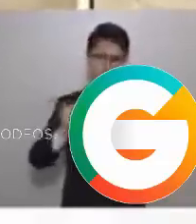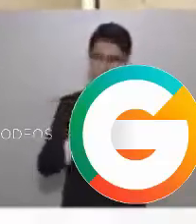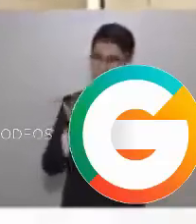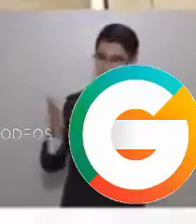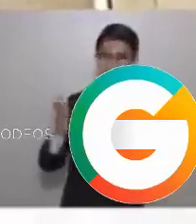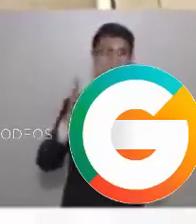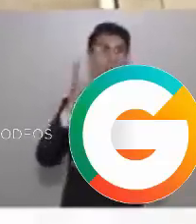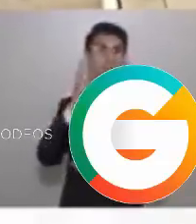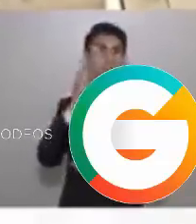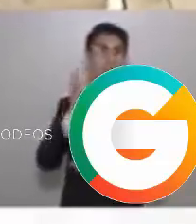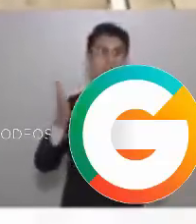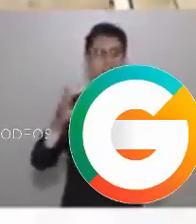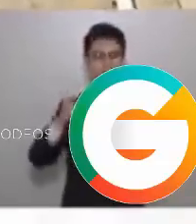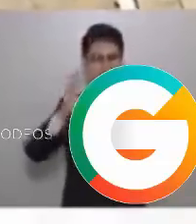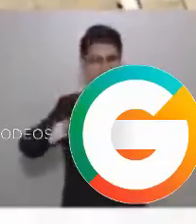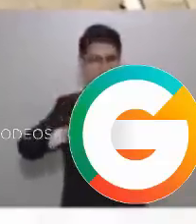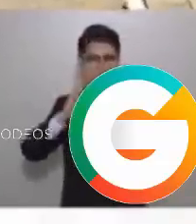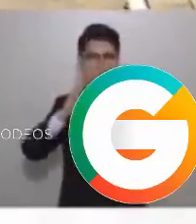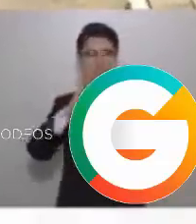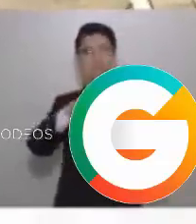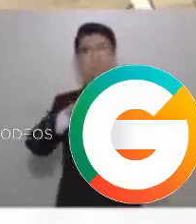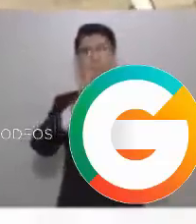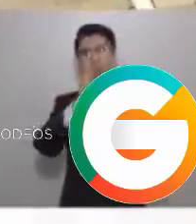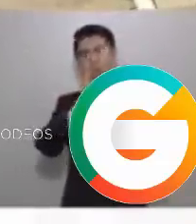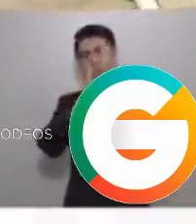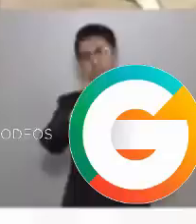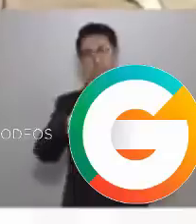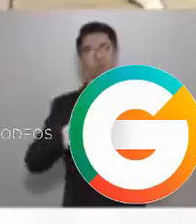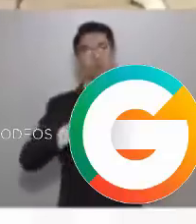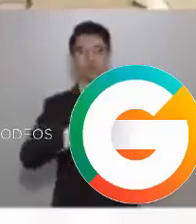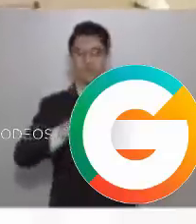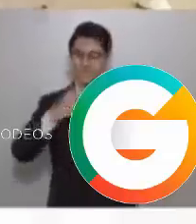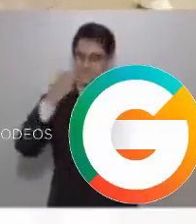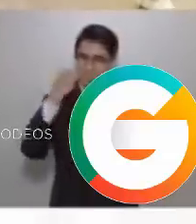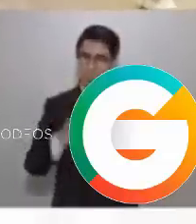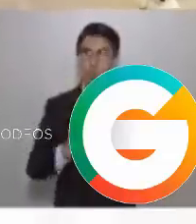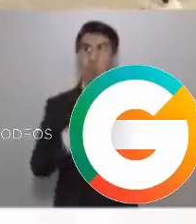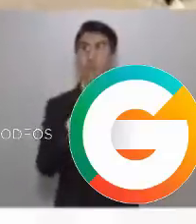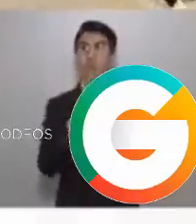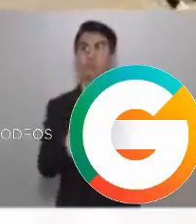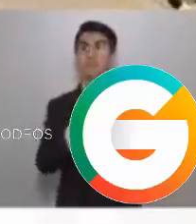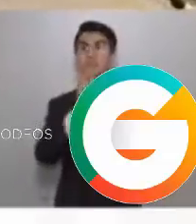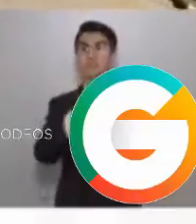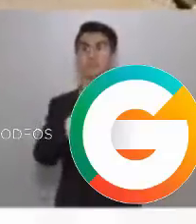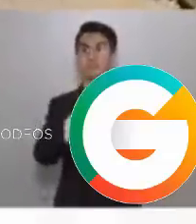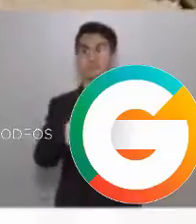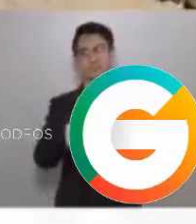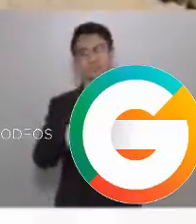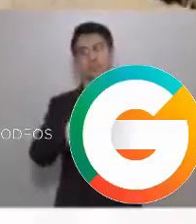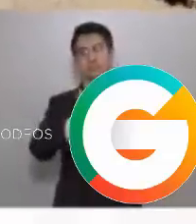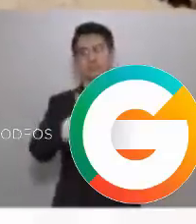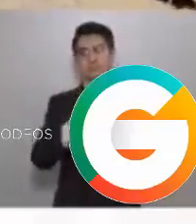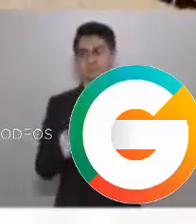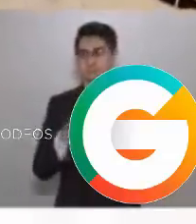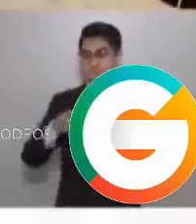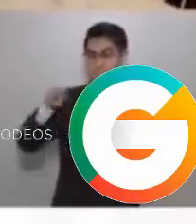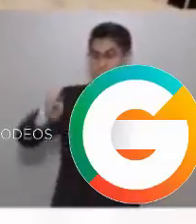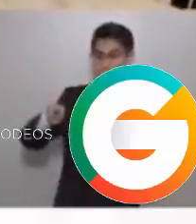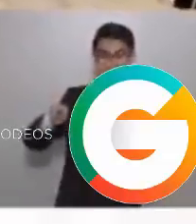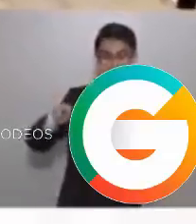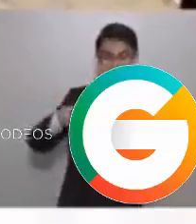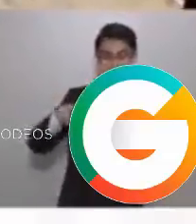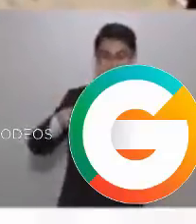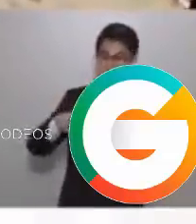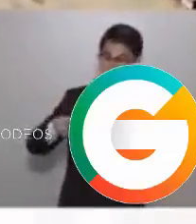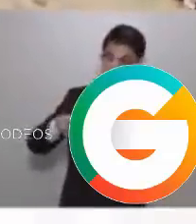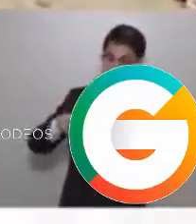que sí podemos decir es que sí se encontraba en el mismo vehículo en el que se encontraba el supuesto objetivo delincuencial que fue